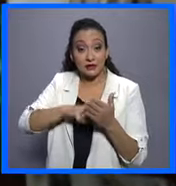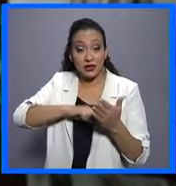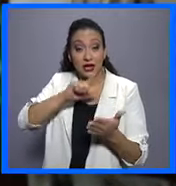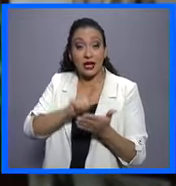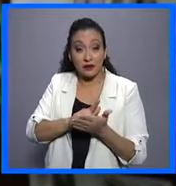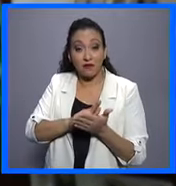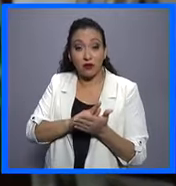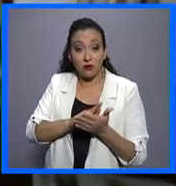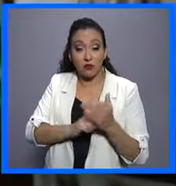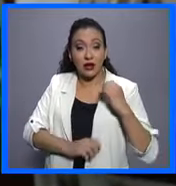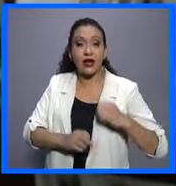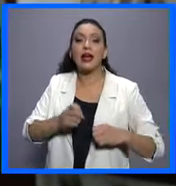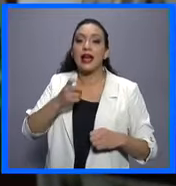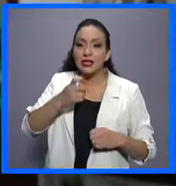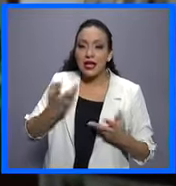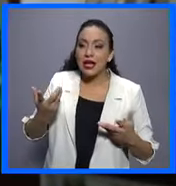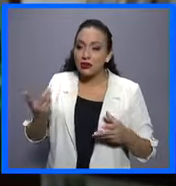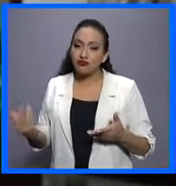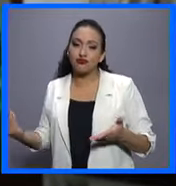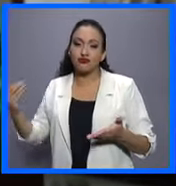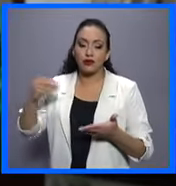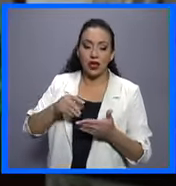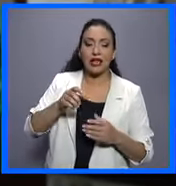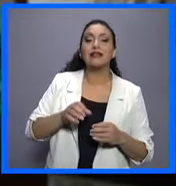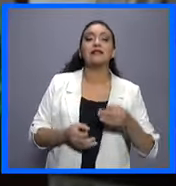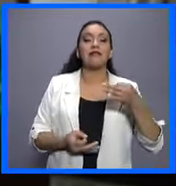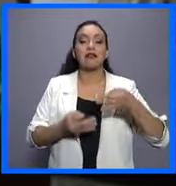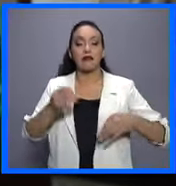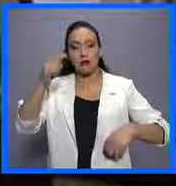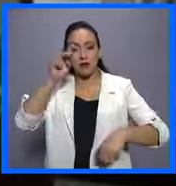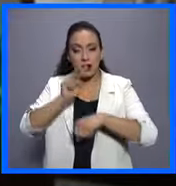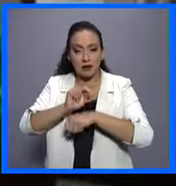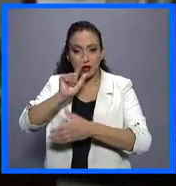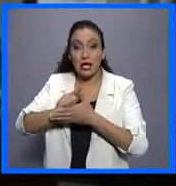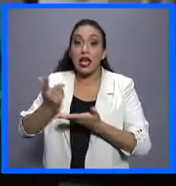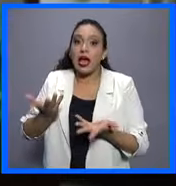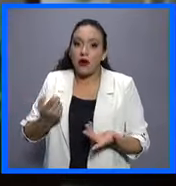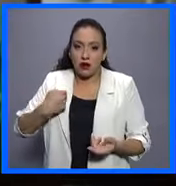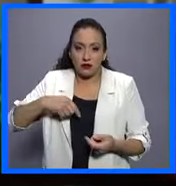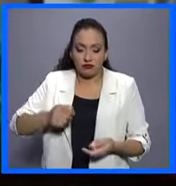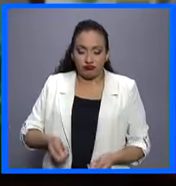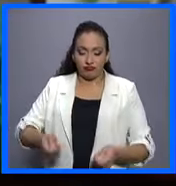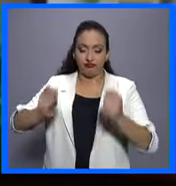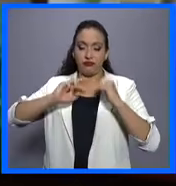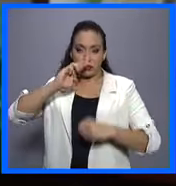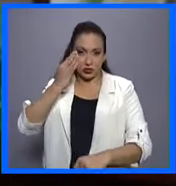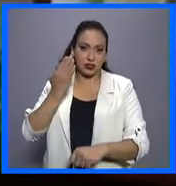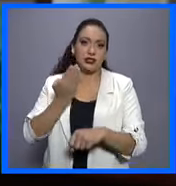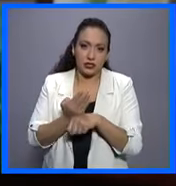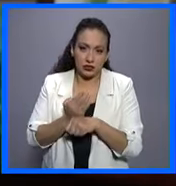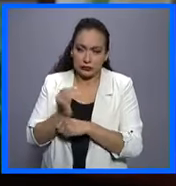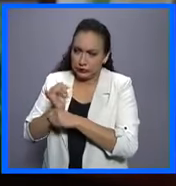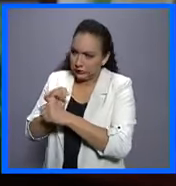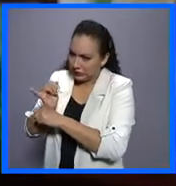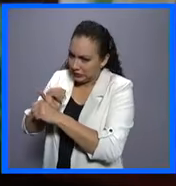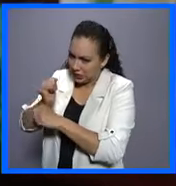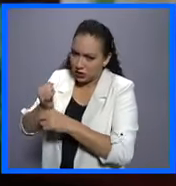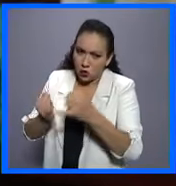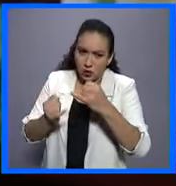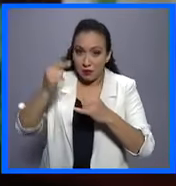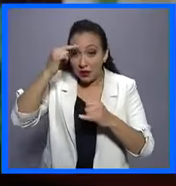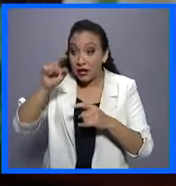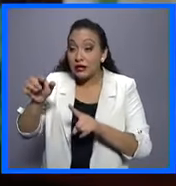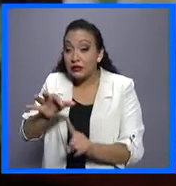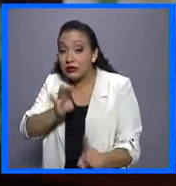la creación de este tribunal y la gran responsabilidad que tenemos de mostrar a la opinión